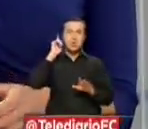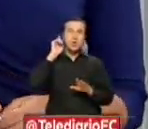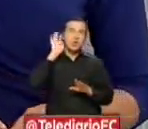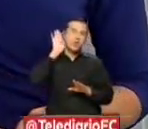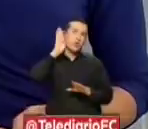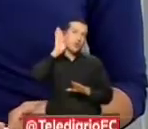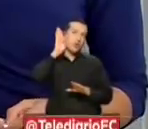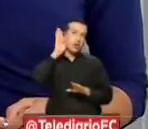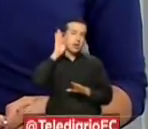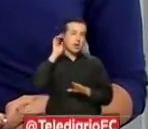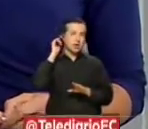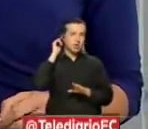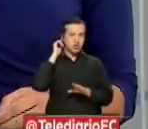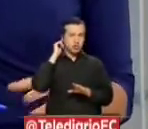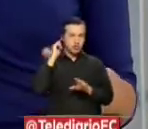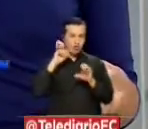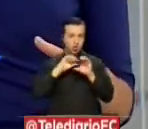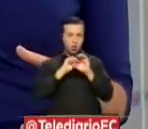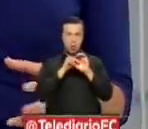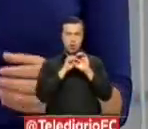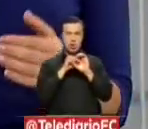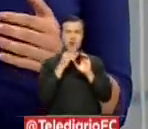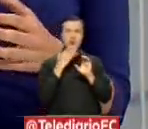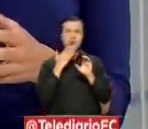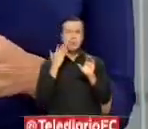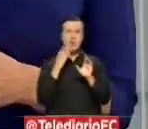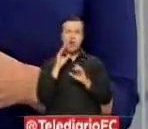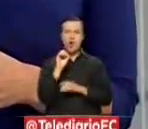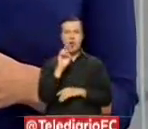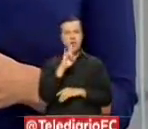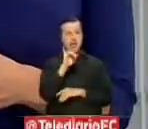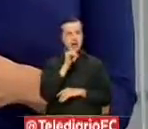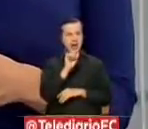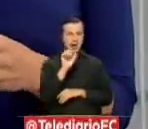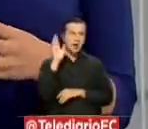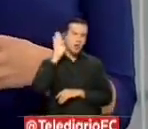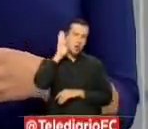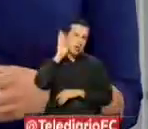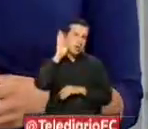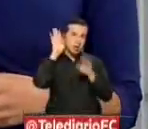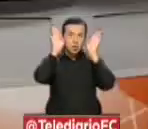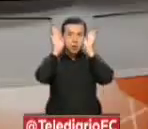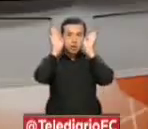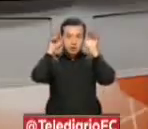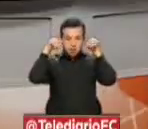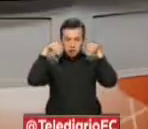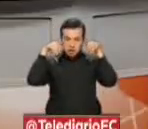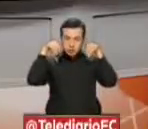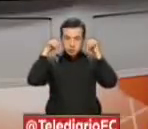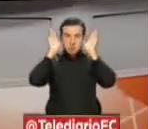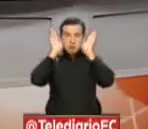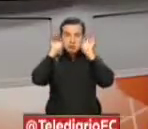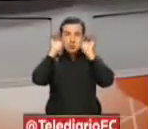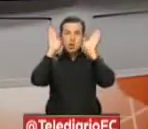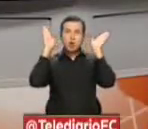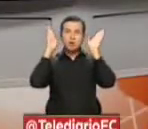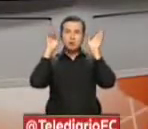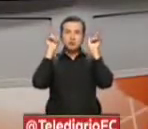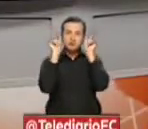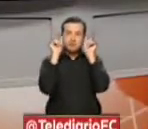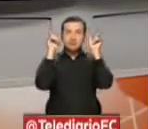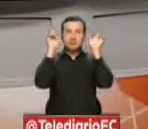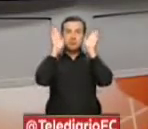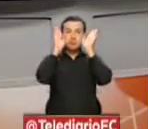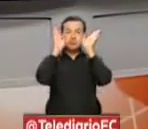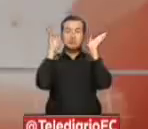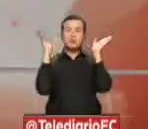oído de la mascota. ¿Cómo diferenciamos? Pues hay mascotitas que tienen pues las orejitas largas, otros sí, más cortas. Las